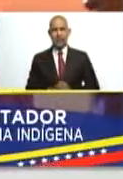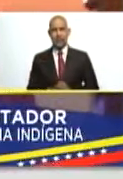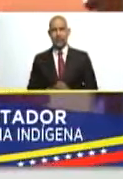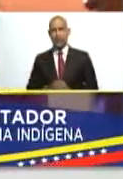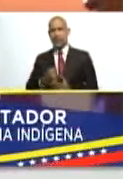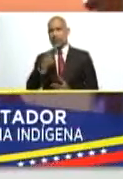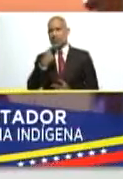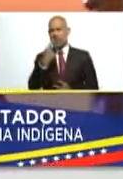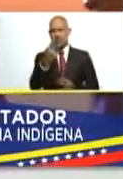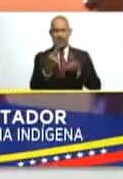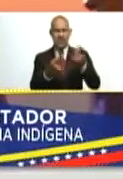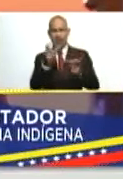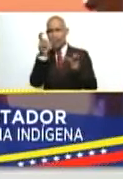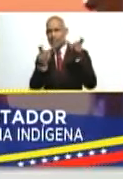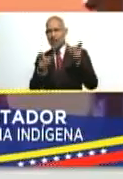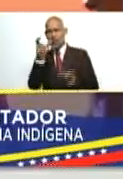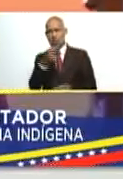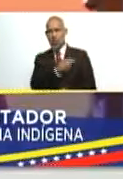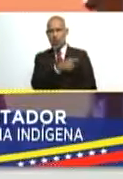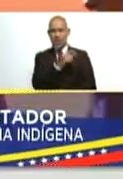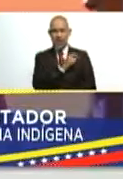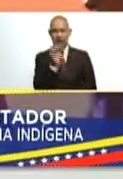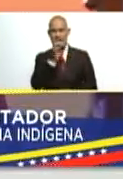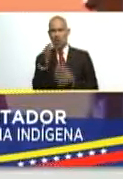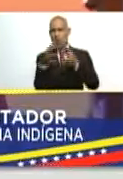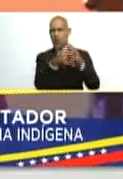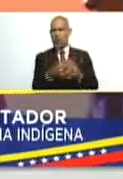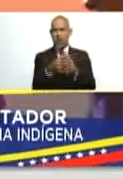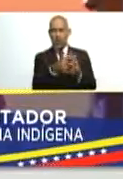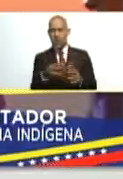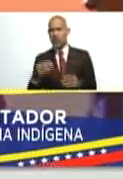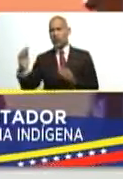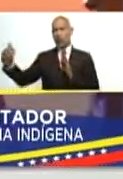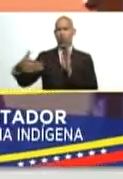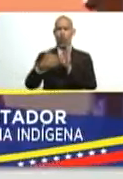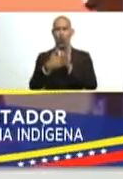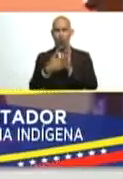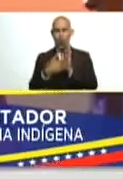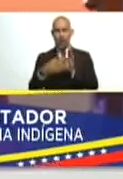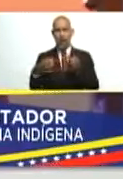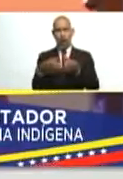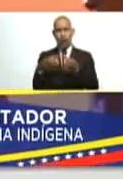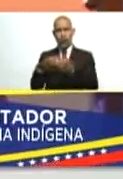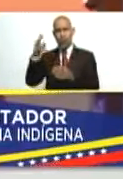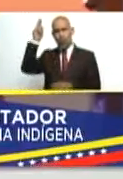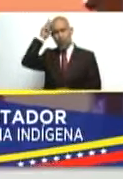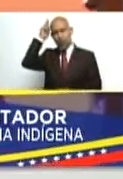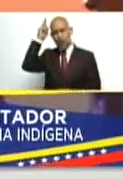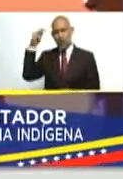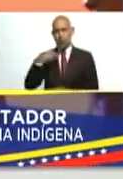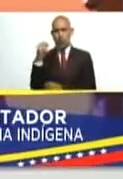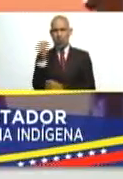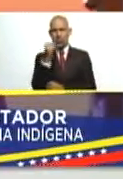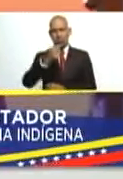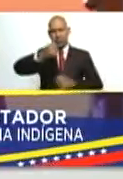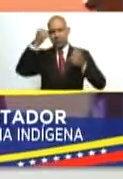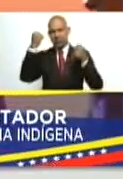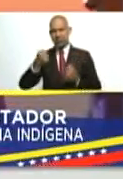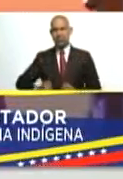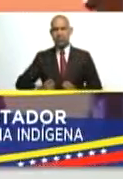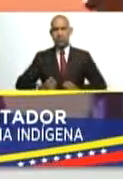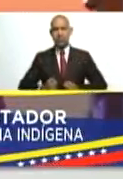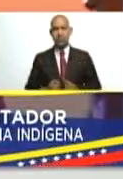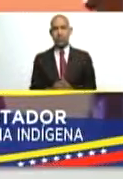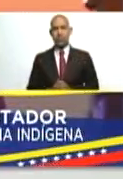lo que digan los racistas que nos atacan. Digan lo que digan los racistas, los supremacistas